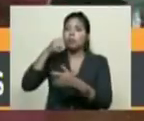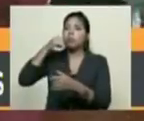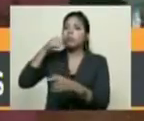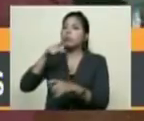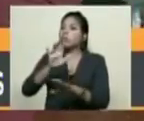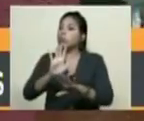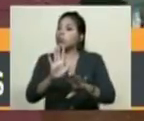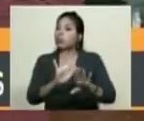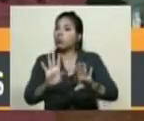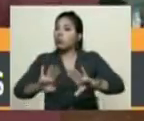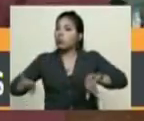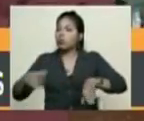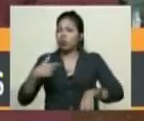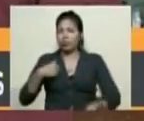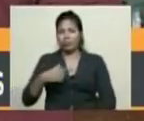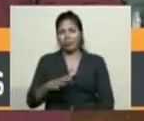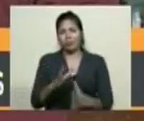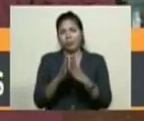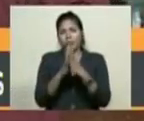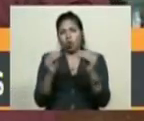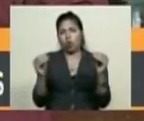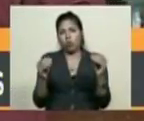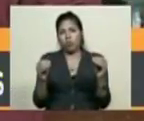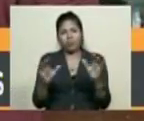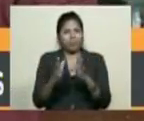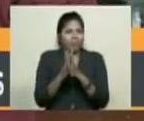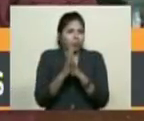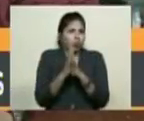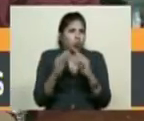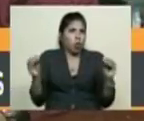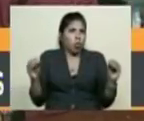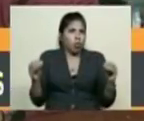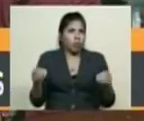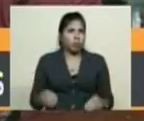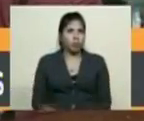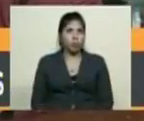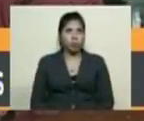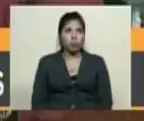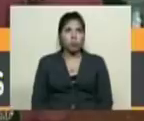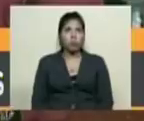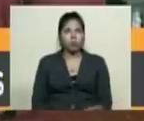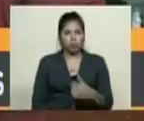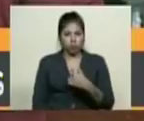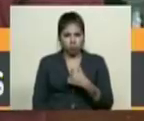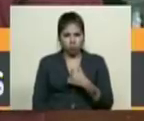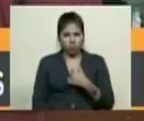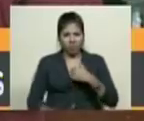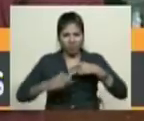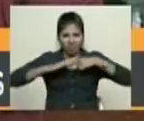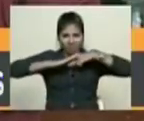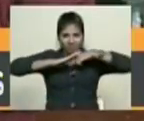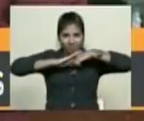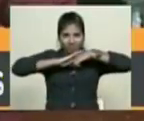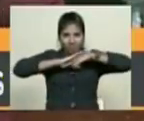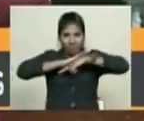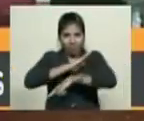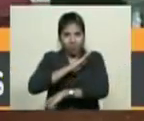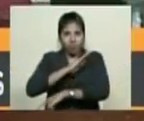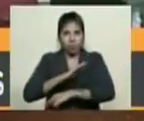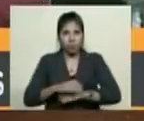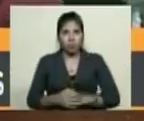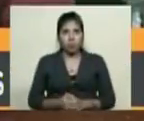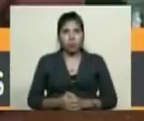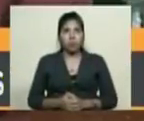Todo ese mapa lo tengo, lo tenemos. Y lo que puedo decir es que vamos a fondo. En este momento tenemos